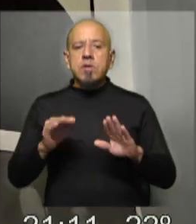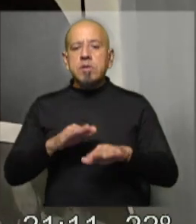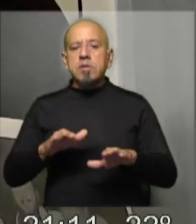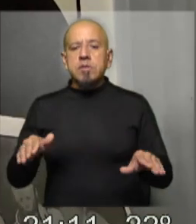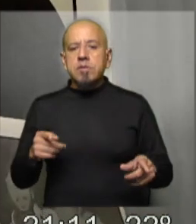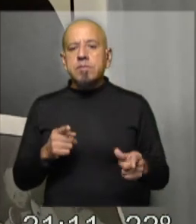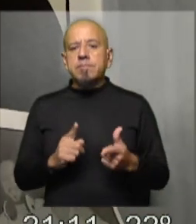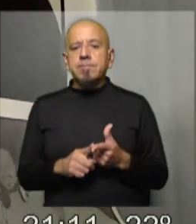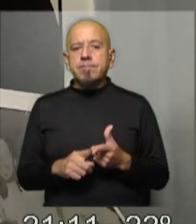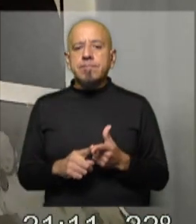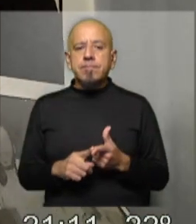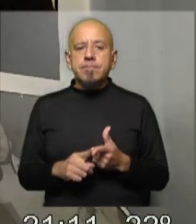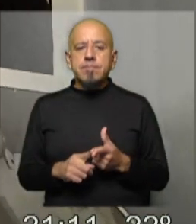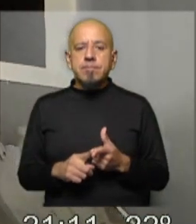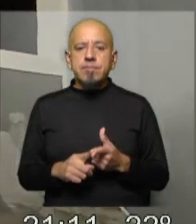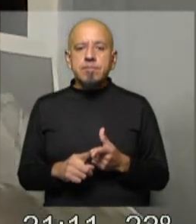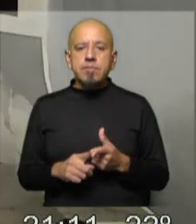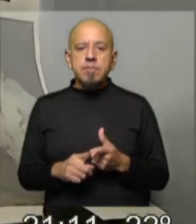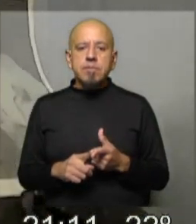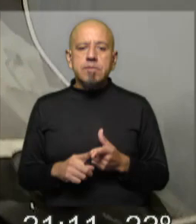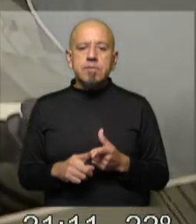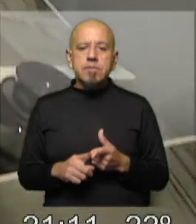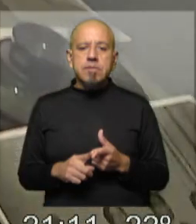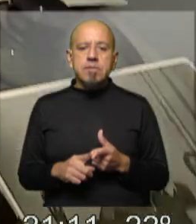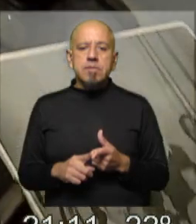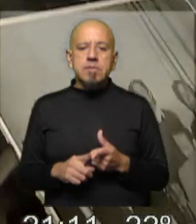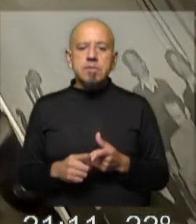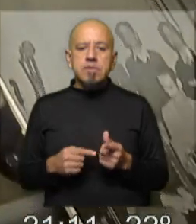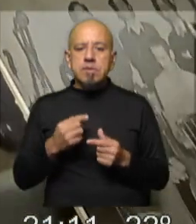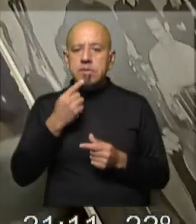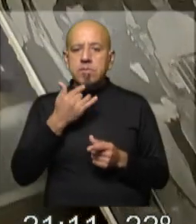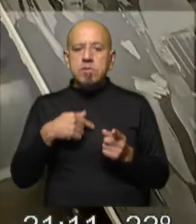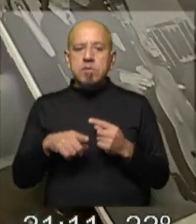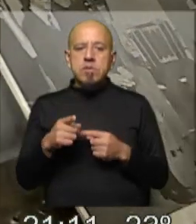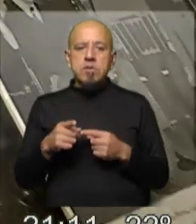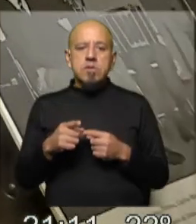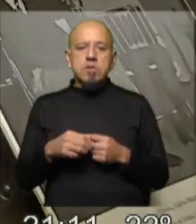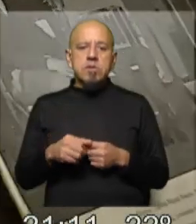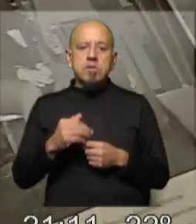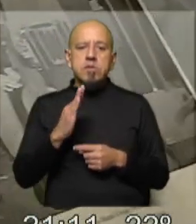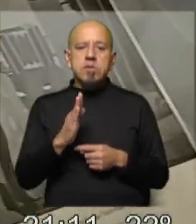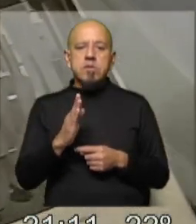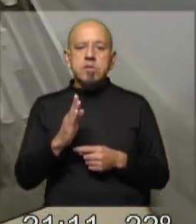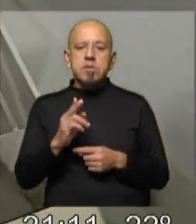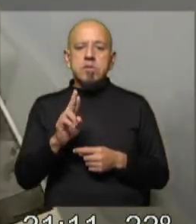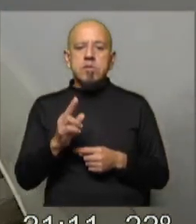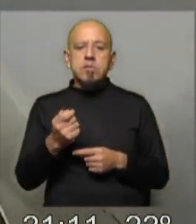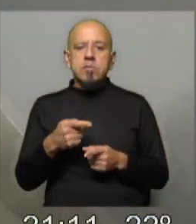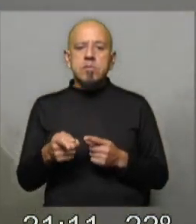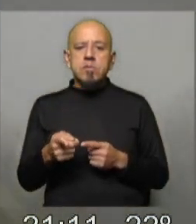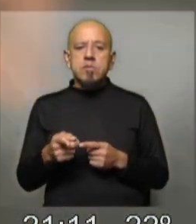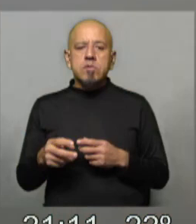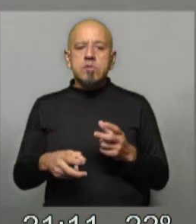para niños. Y bueno, está. Y viste, ahí también, por ejemplo, hay forma de púa, también de